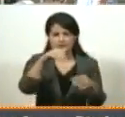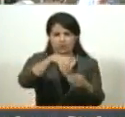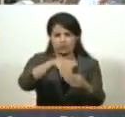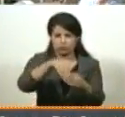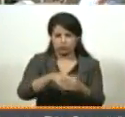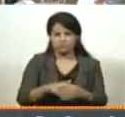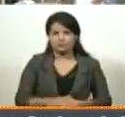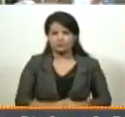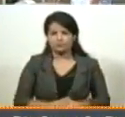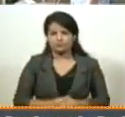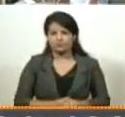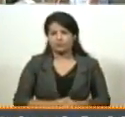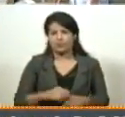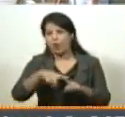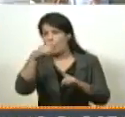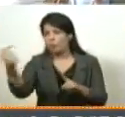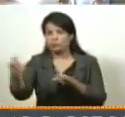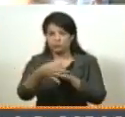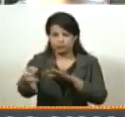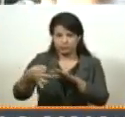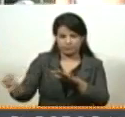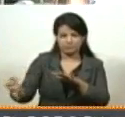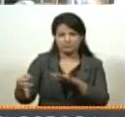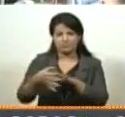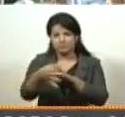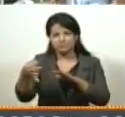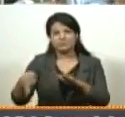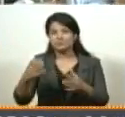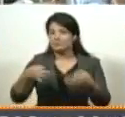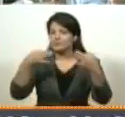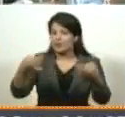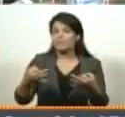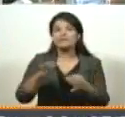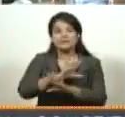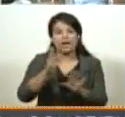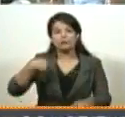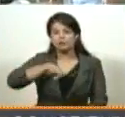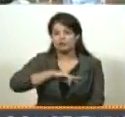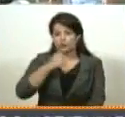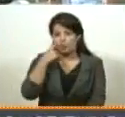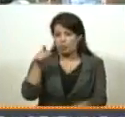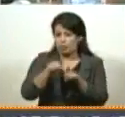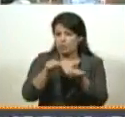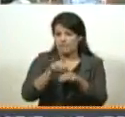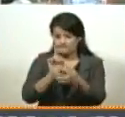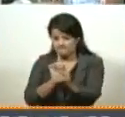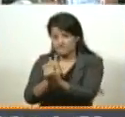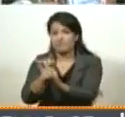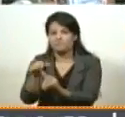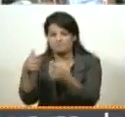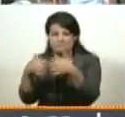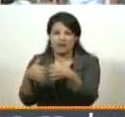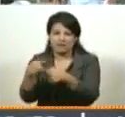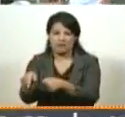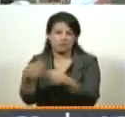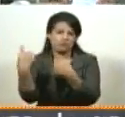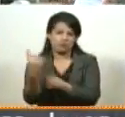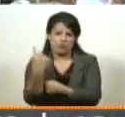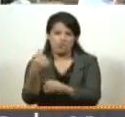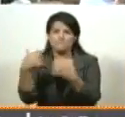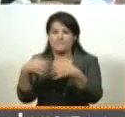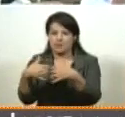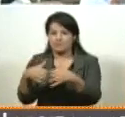de los municipios, como siempre lo hemos hecho, se van a encontrar con la máquina de votación para que